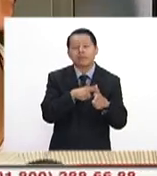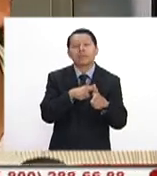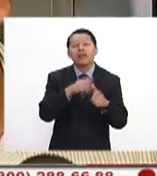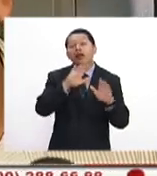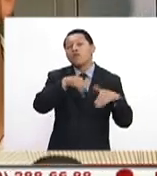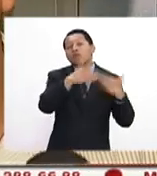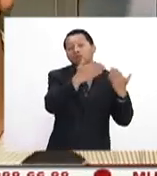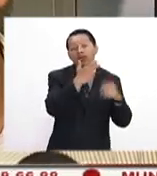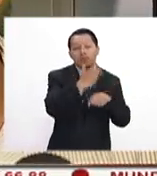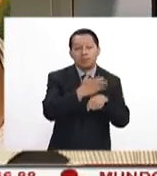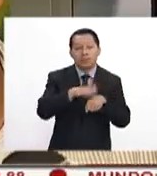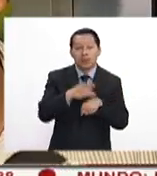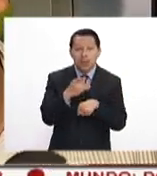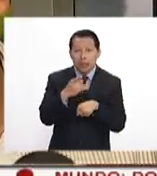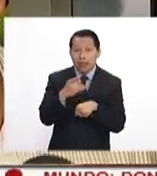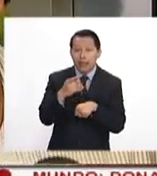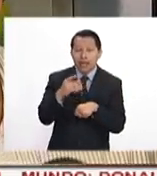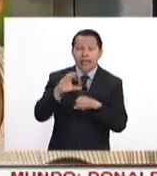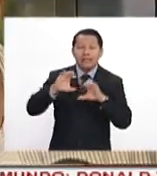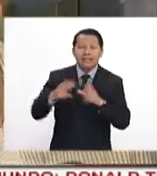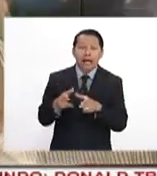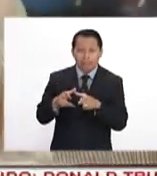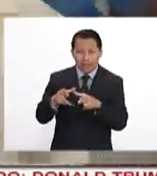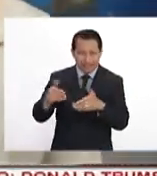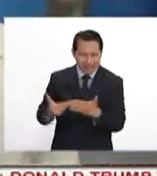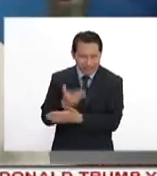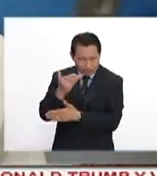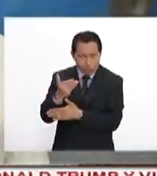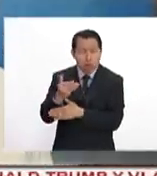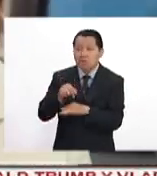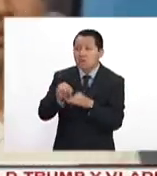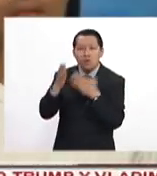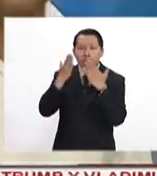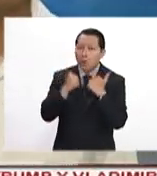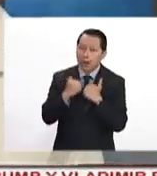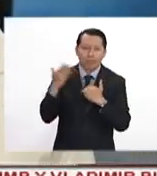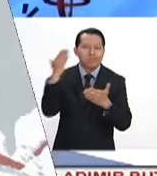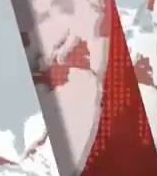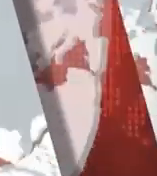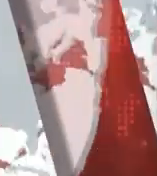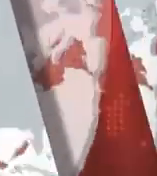Estados Unidos porque no pudo encontrar trabajo en Chiapas, su estado natal.